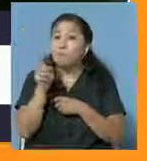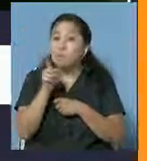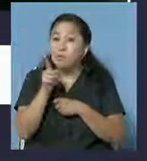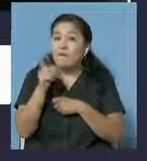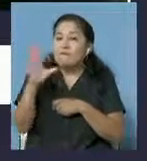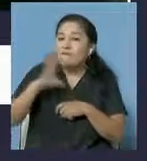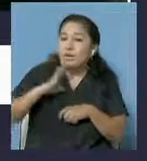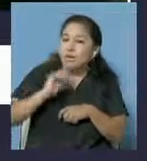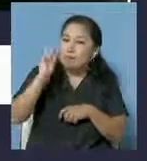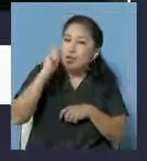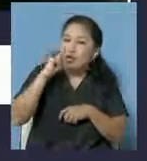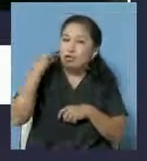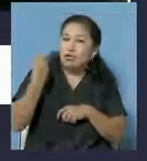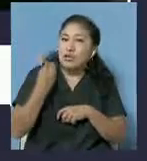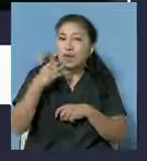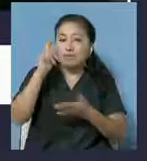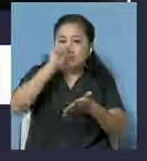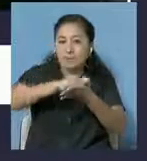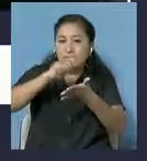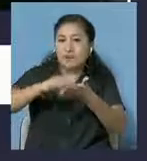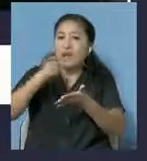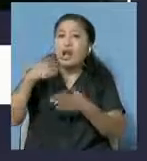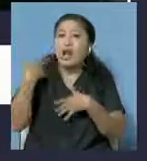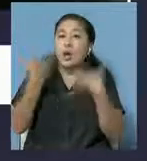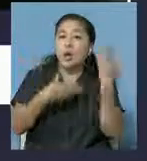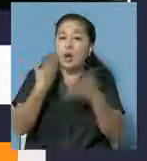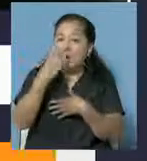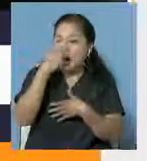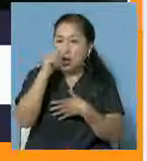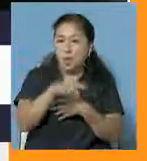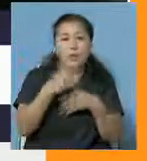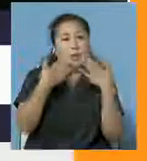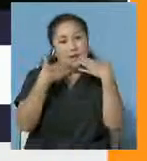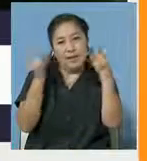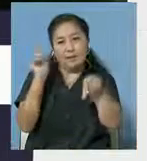en la cuenta regresiva está lo del Bingo Lobo que se va a sortear el domingo. Así que muchísimas